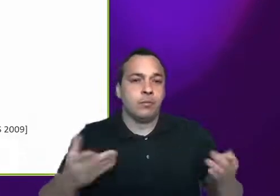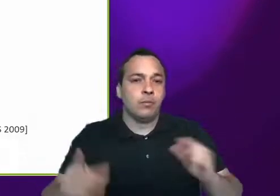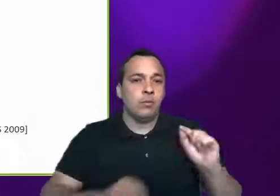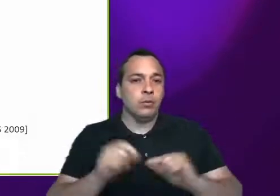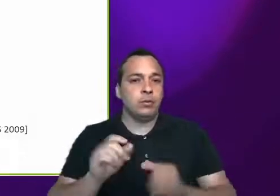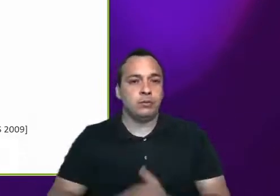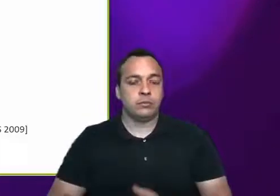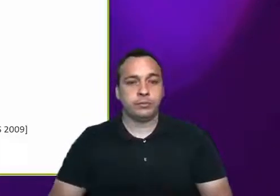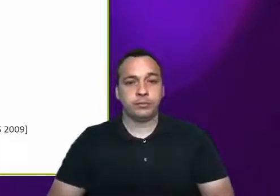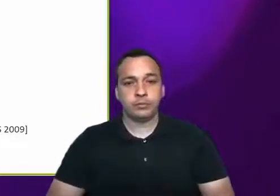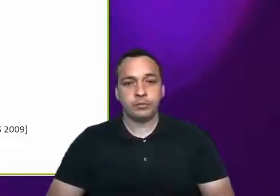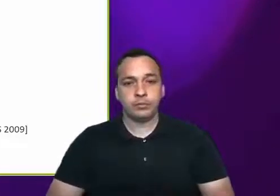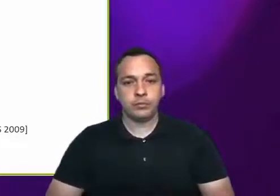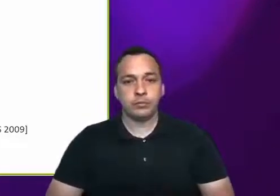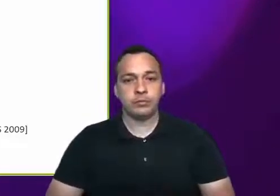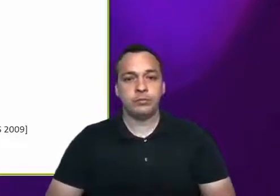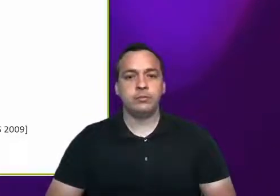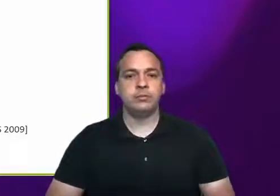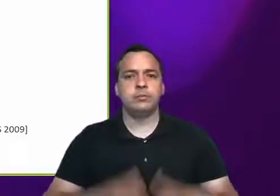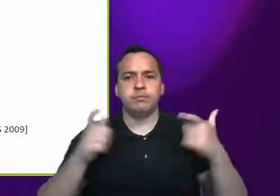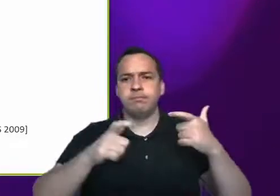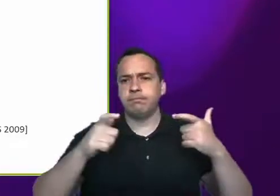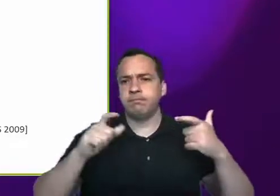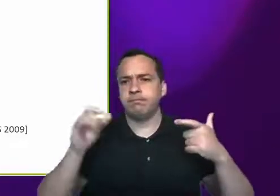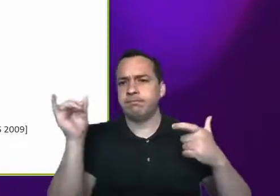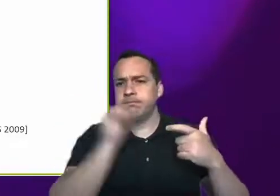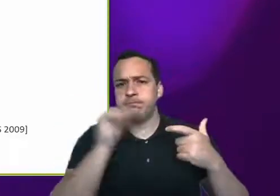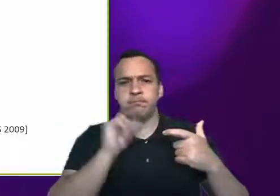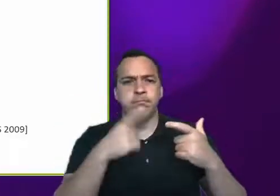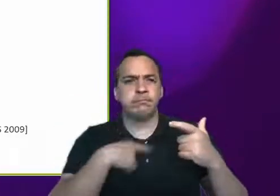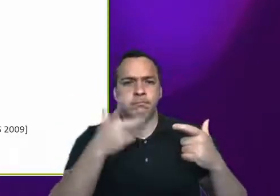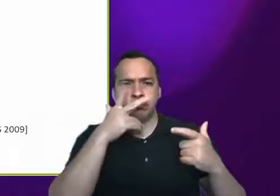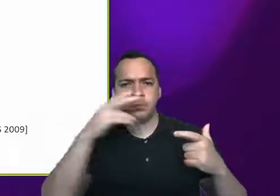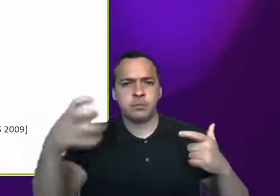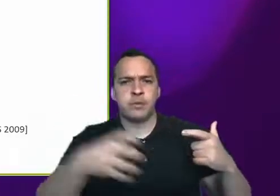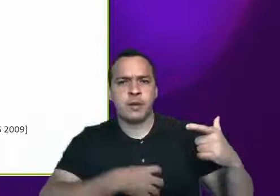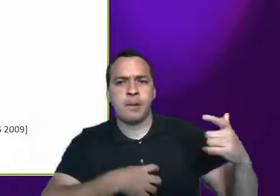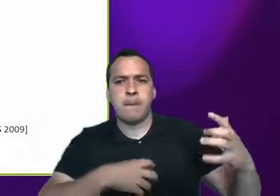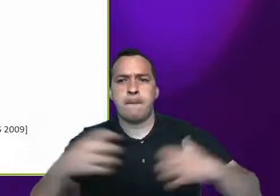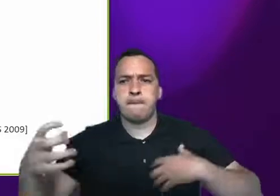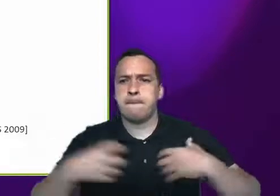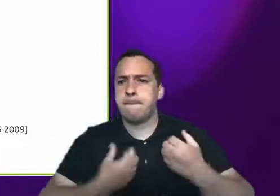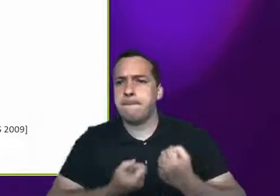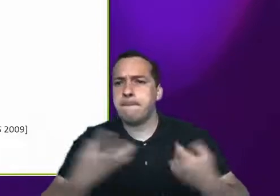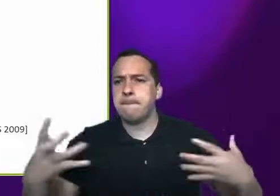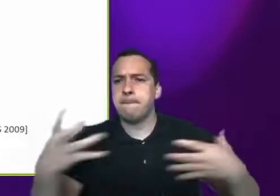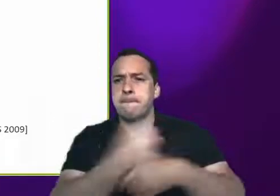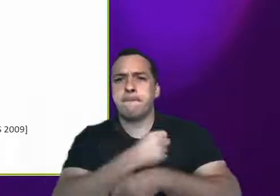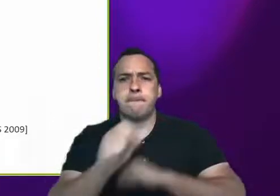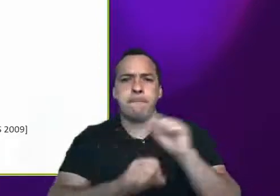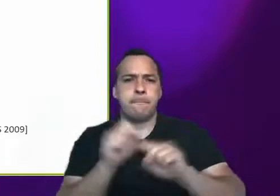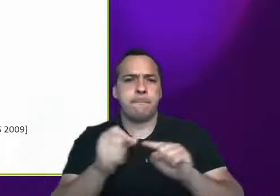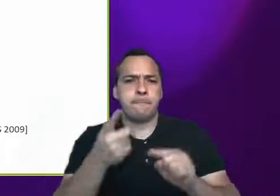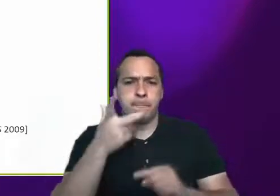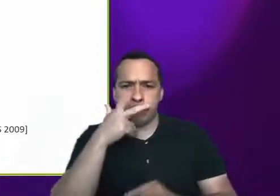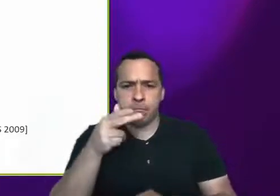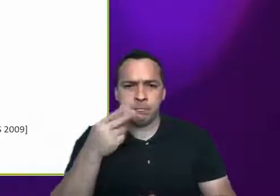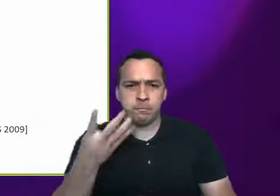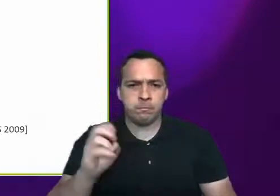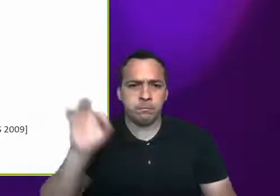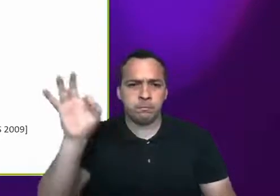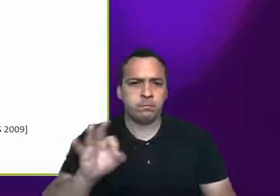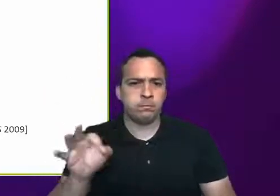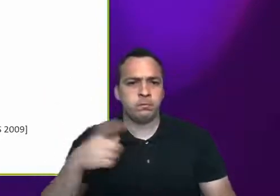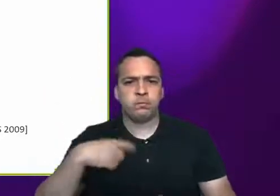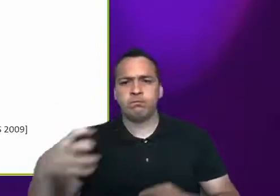falamos. Llegamos en E Italia atualmente, a trasplantar na Itália, cerca nós que transplantamos el 40% de los aproximadamente trasplantes en